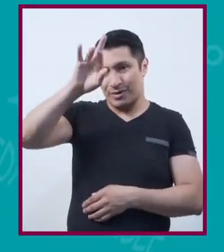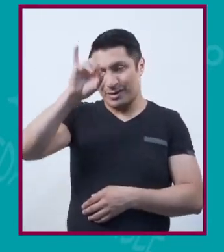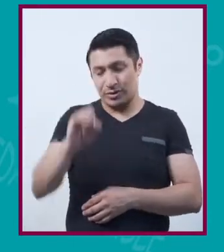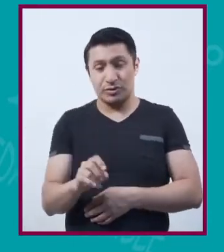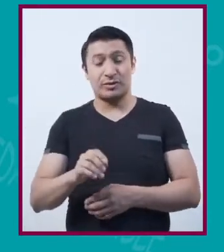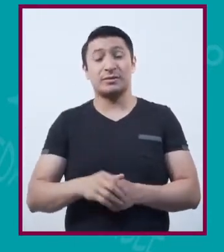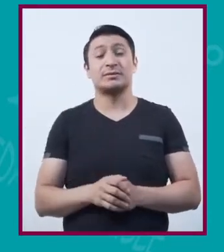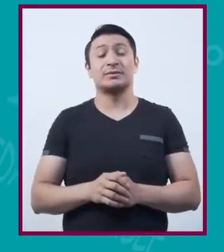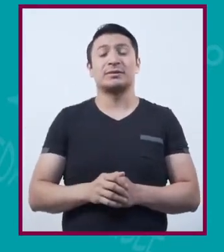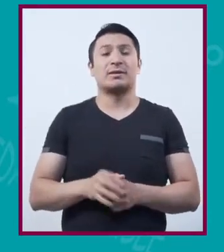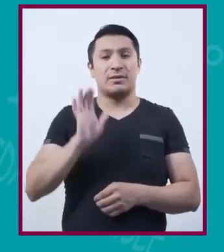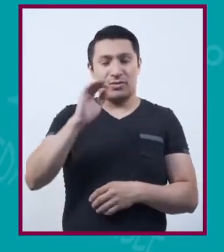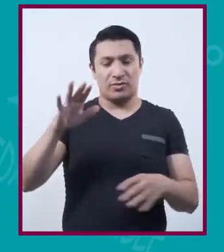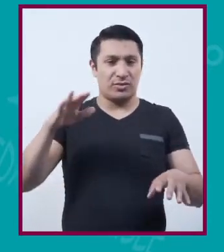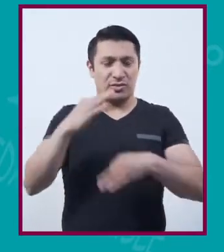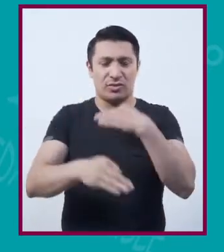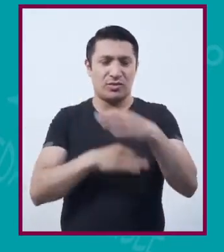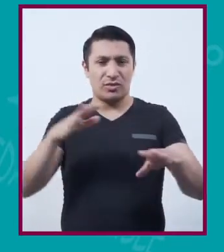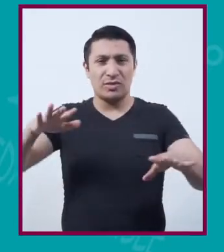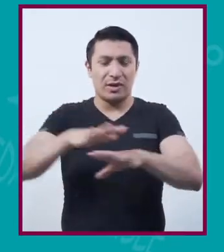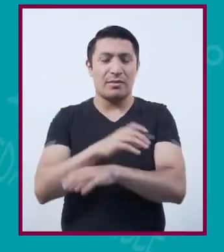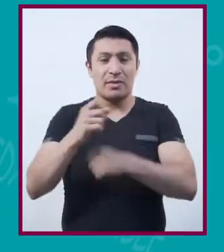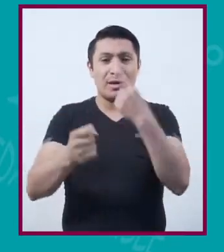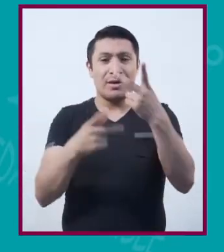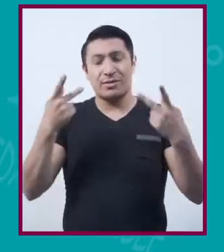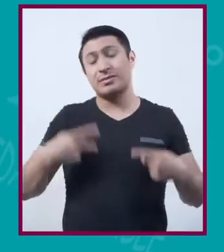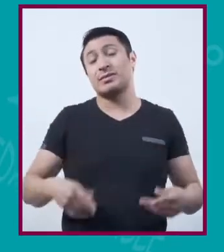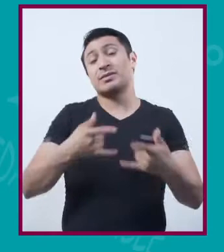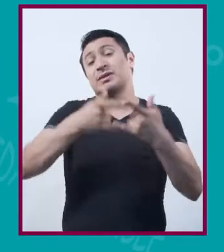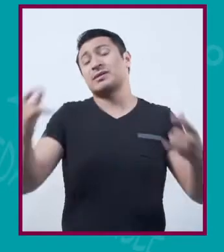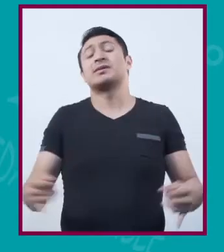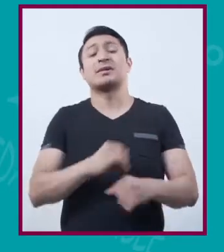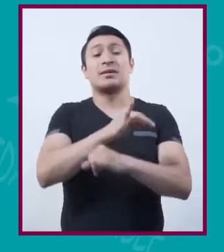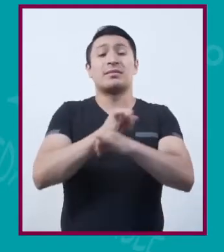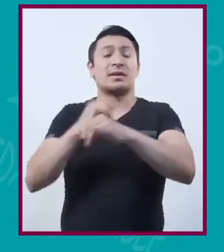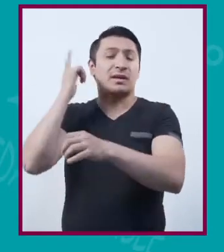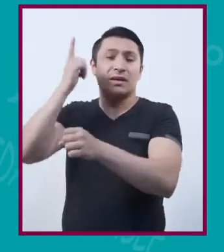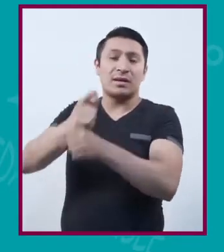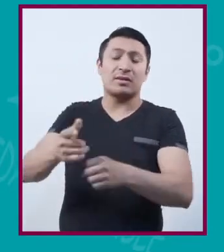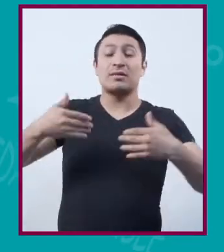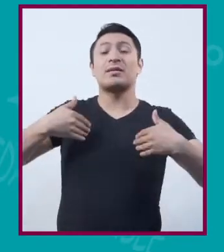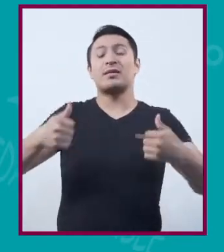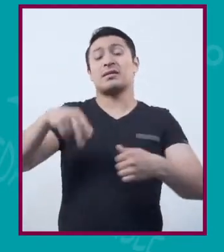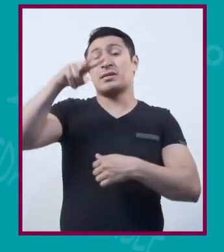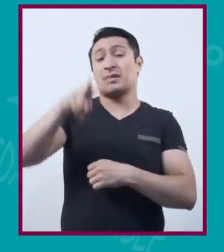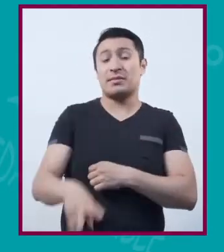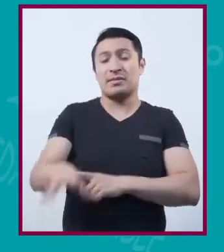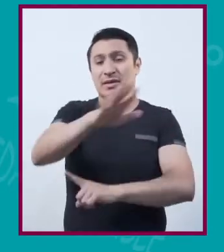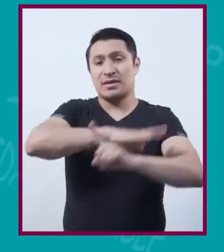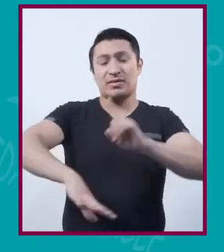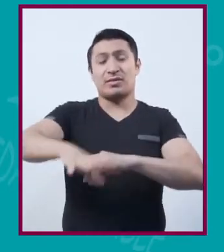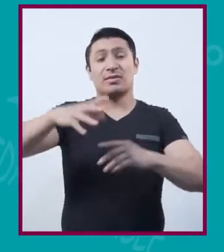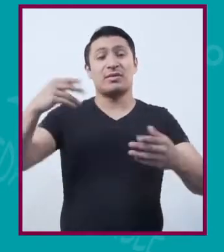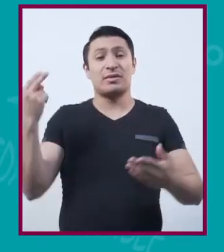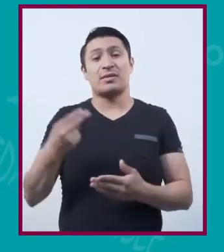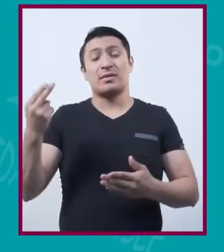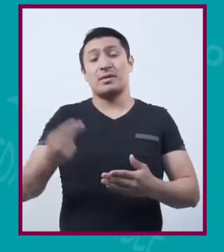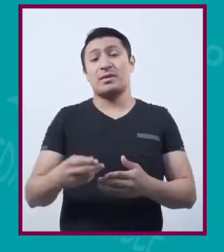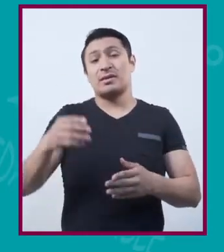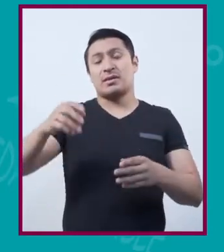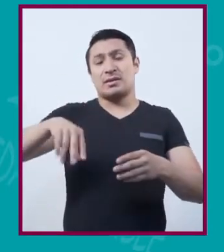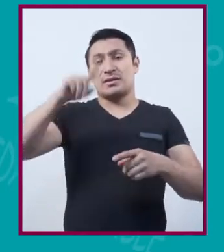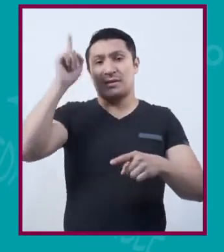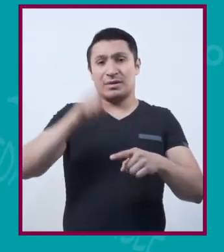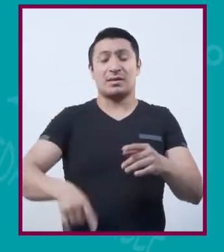marco de los cambios económicos, políticos y sociales, algunos historiadores se dieron cuenta de que, para entender la realidad, era